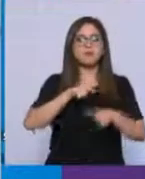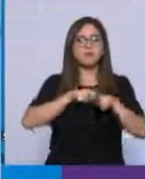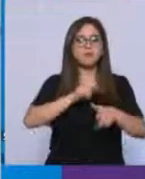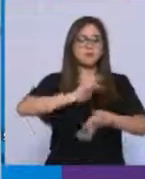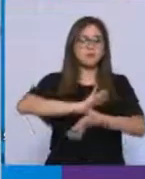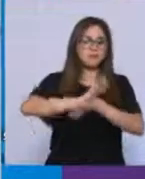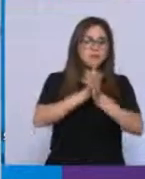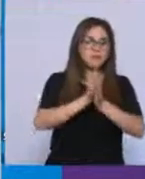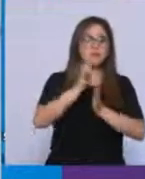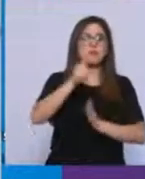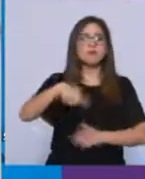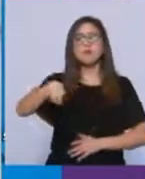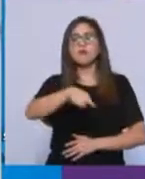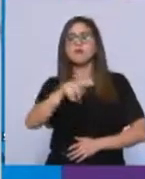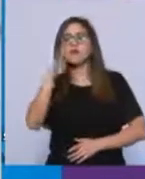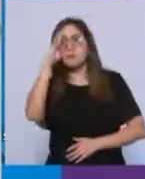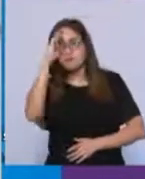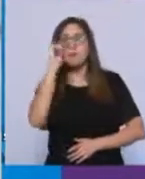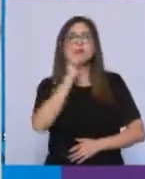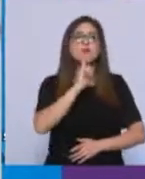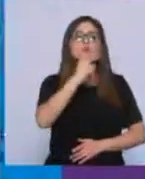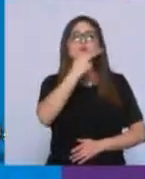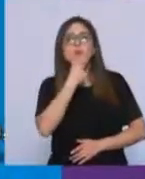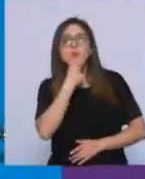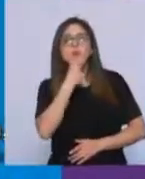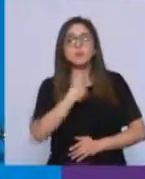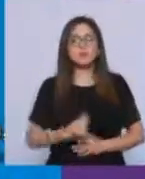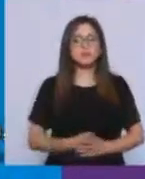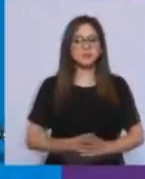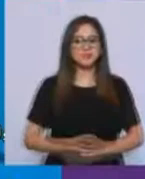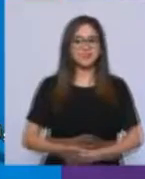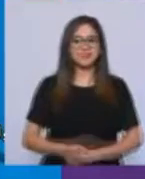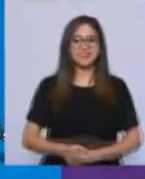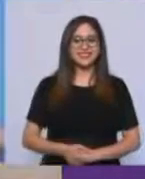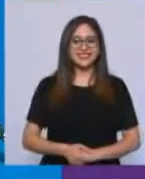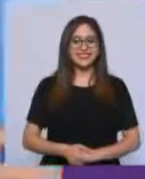a razón de orientación e identidad de género.